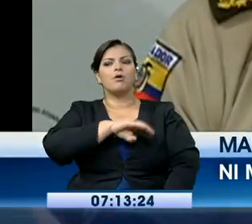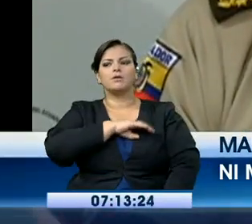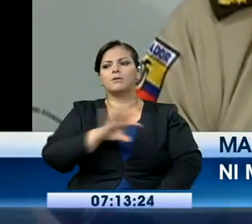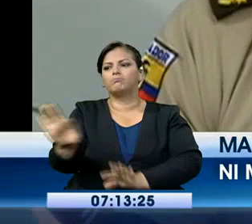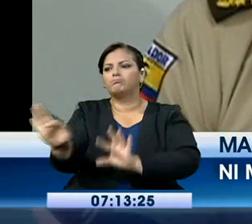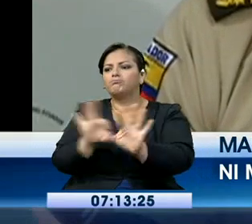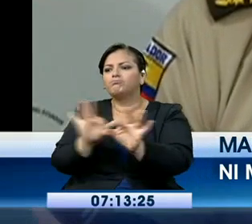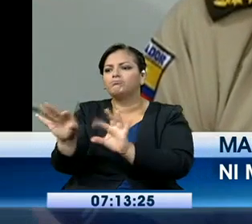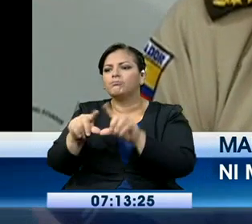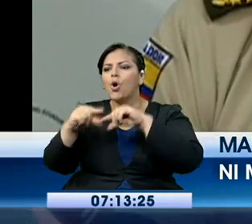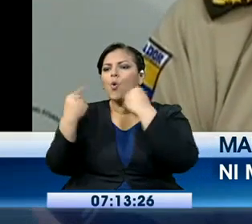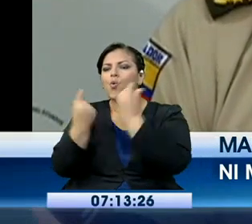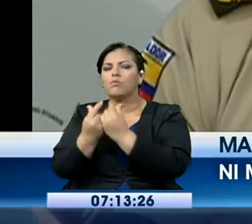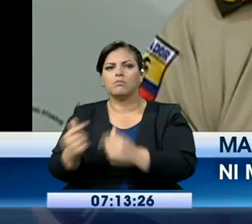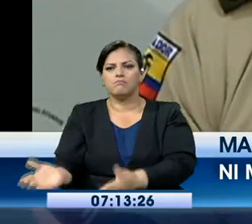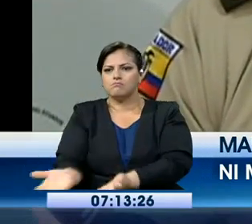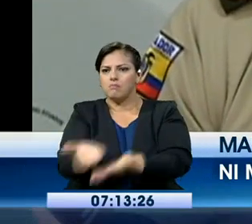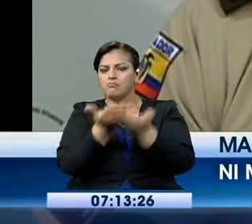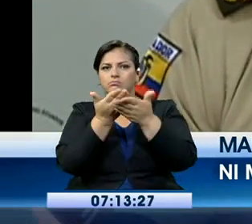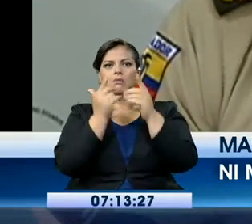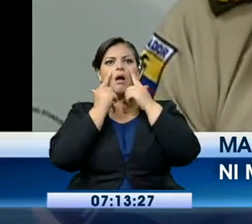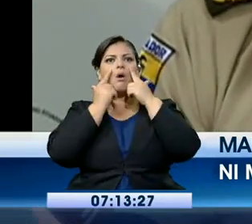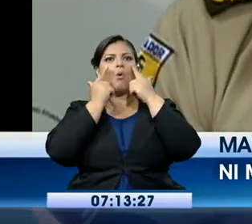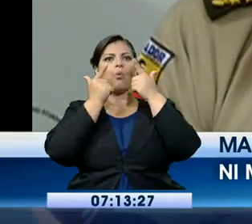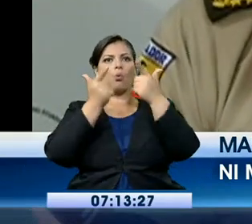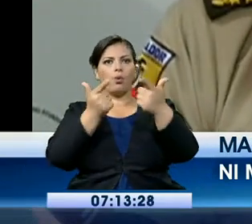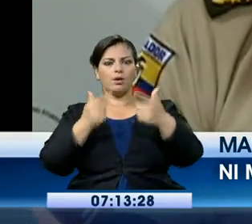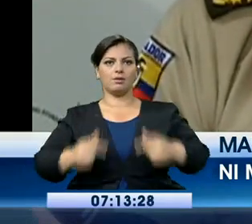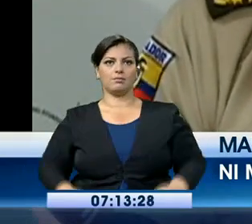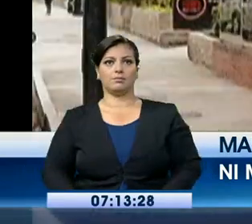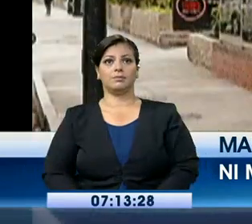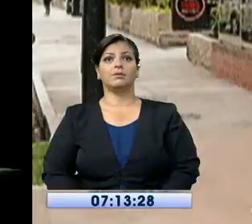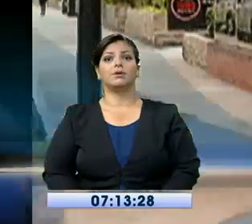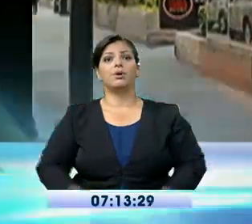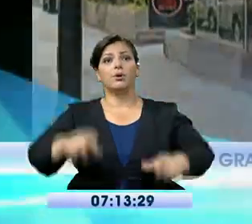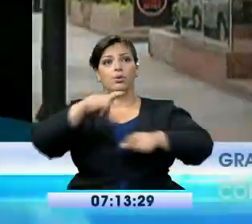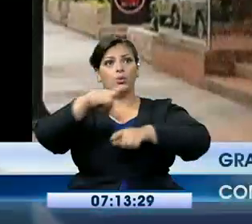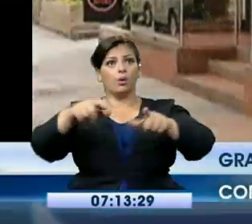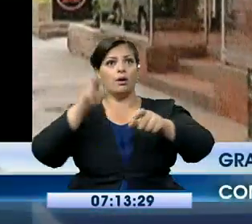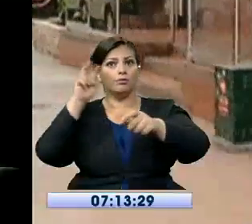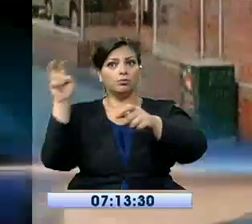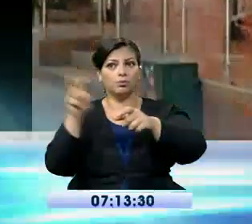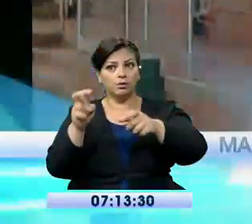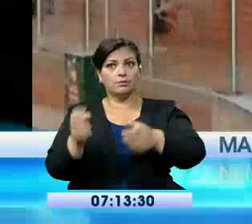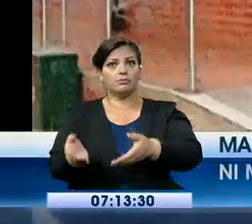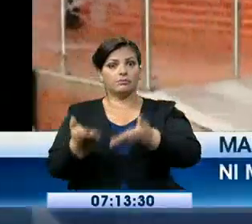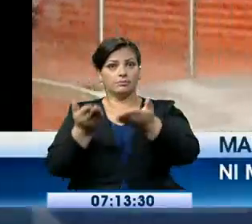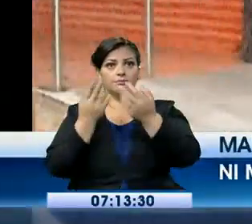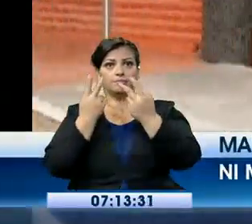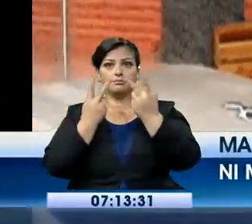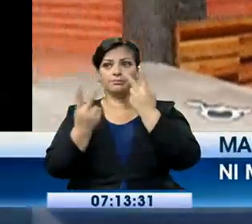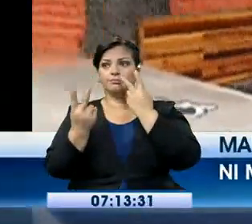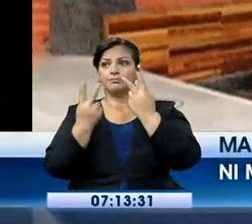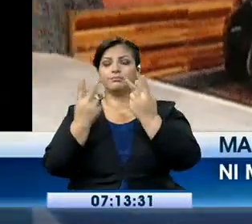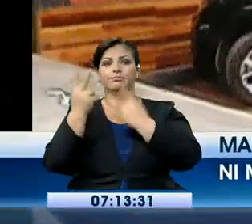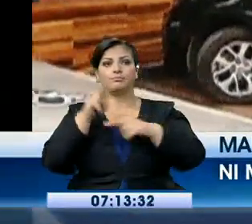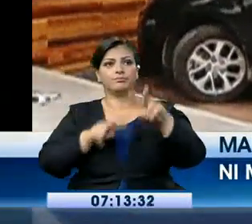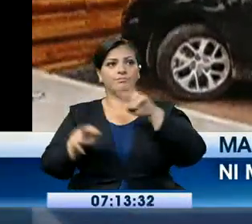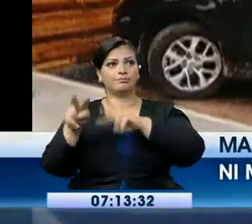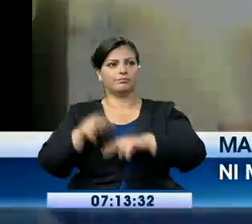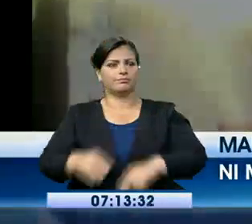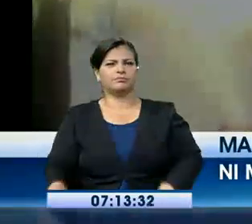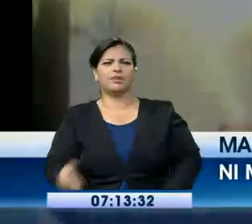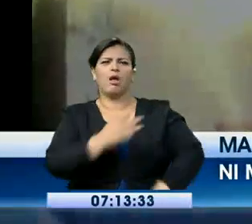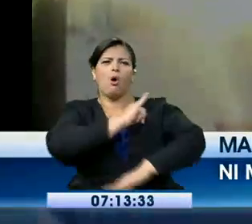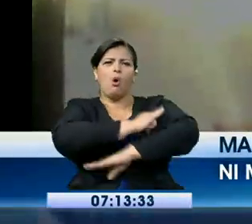exclusivamente destinados para brindar seguridad en sitios turísticos. En Urdesa Central, aún no ha vuelto a abrir sus puertas